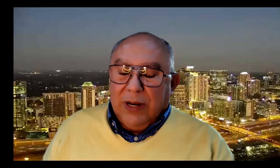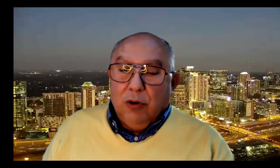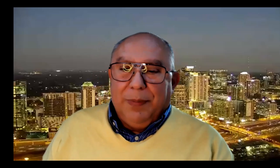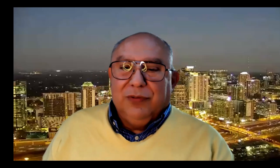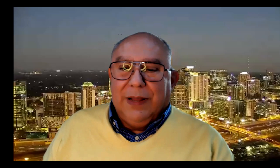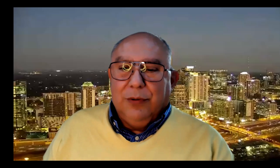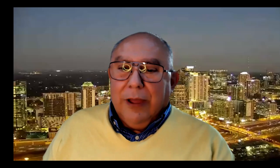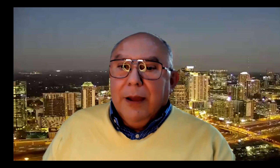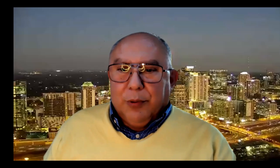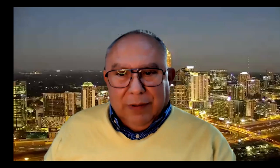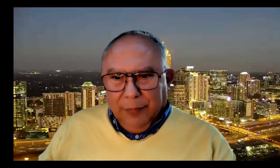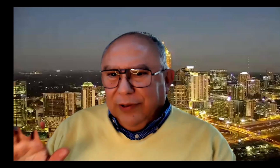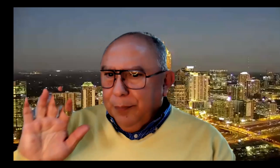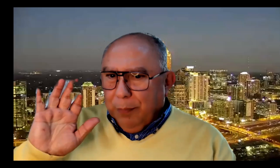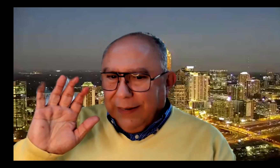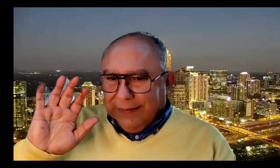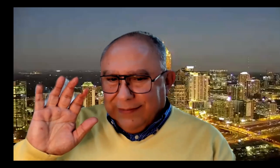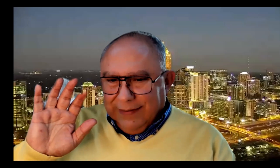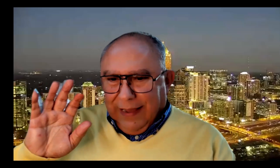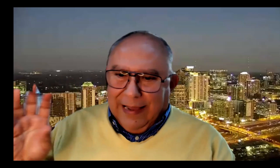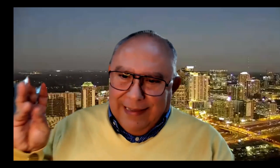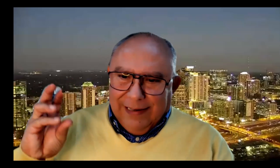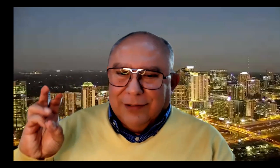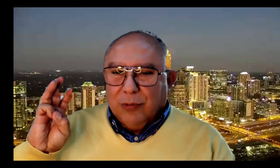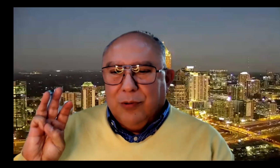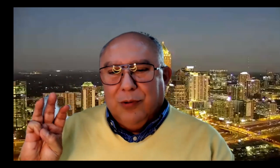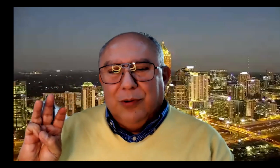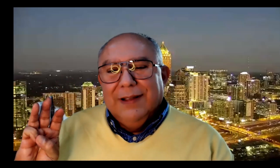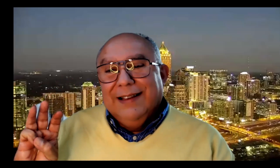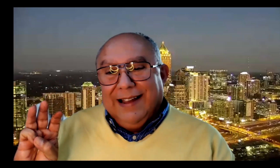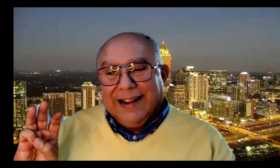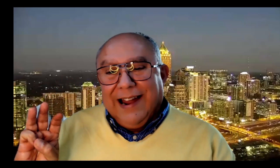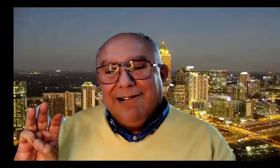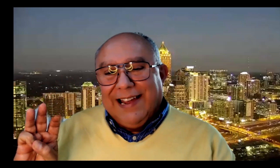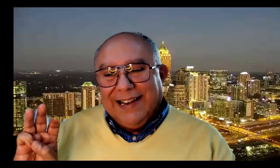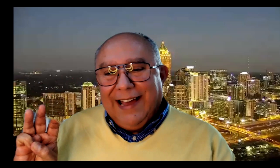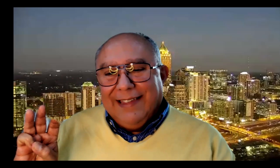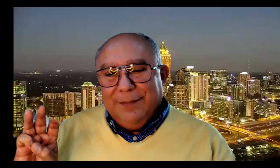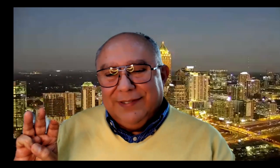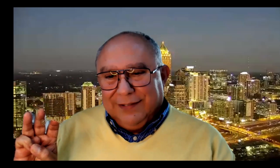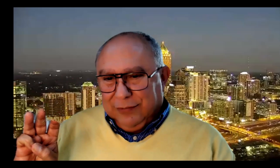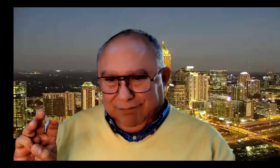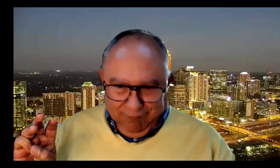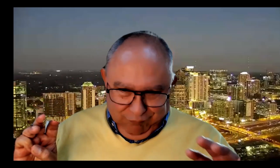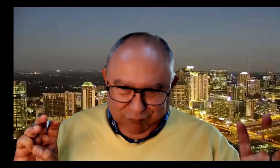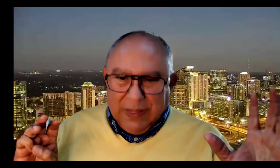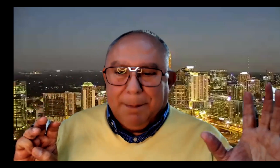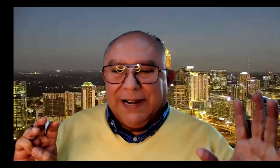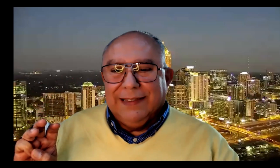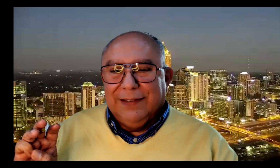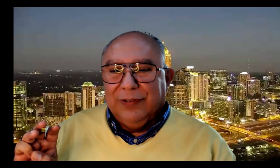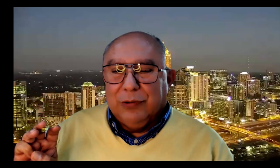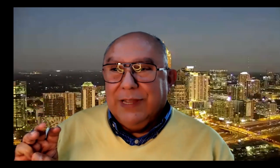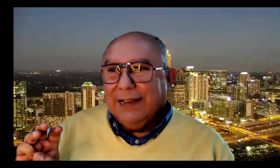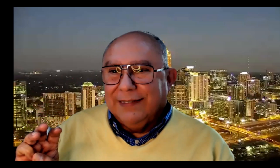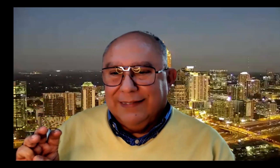Andrés Manuel López Obrador, porque vamos a ir por partes, ayer le tocó a Caroline Adams una